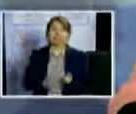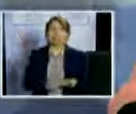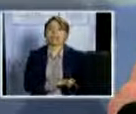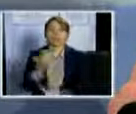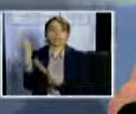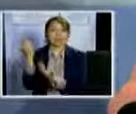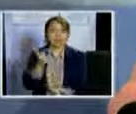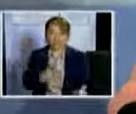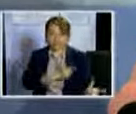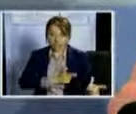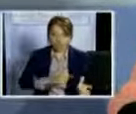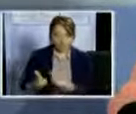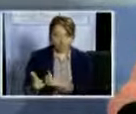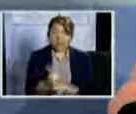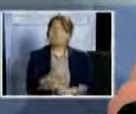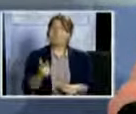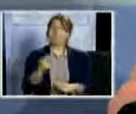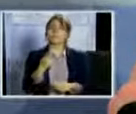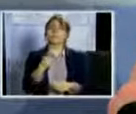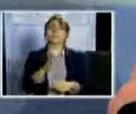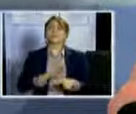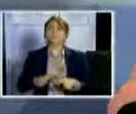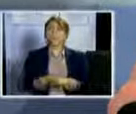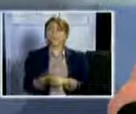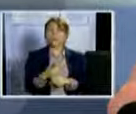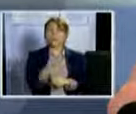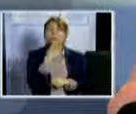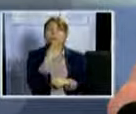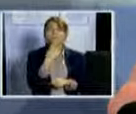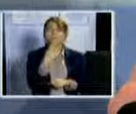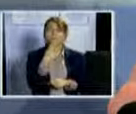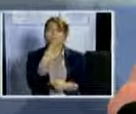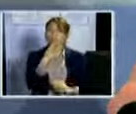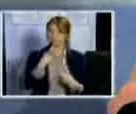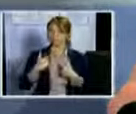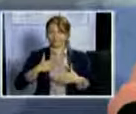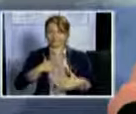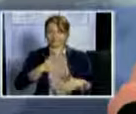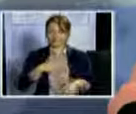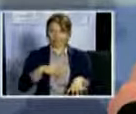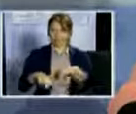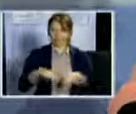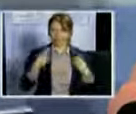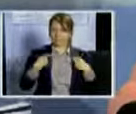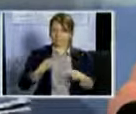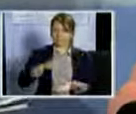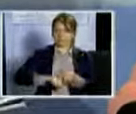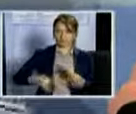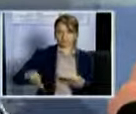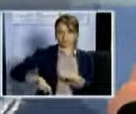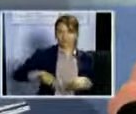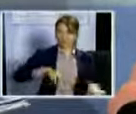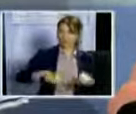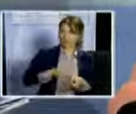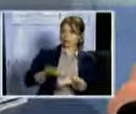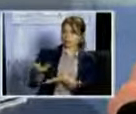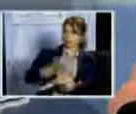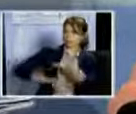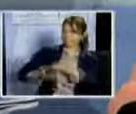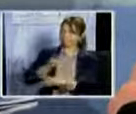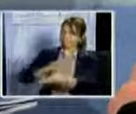países. Entonces sí funciona la diplomacia parlamentaria, sí funciona hacer presión y hacer conciencia también entre colegas sobre estos